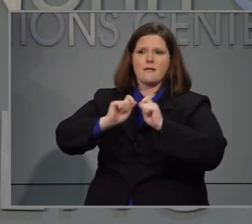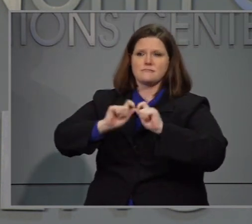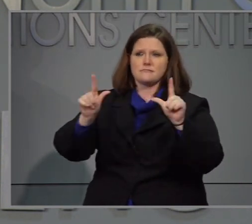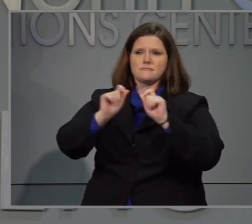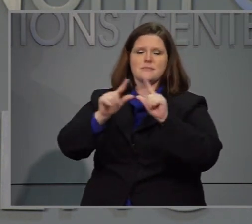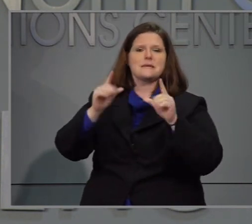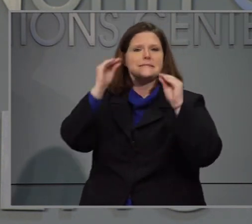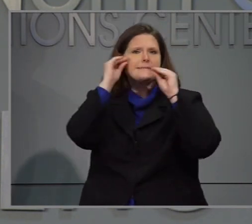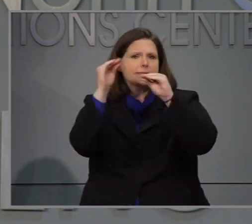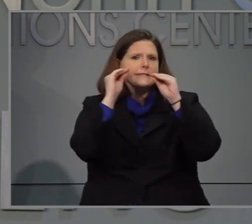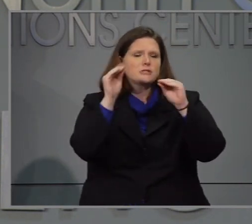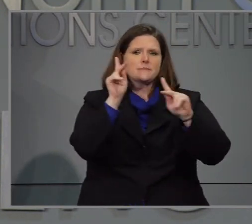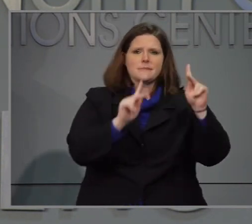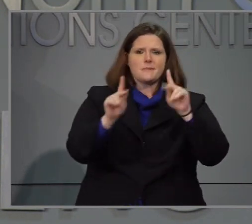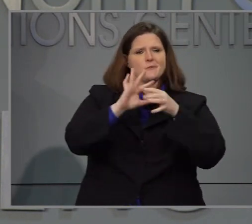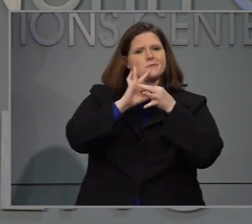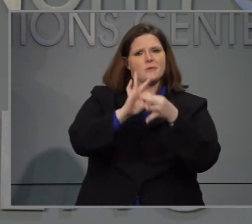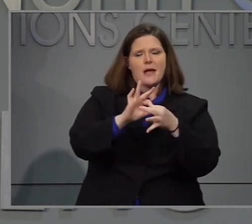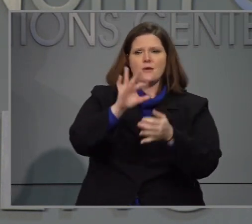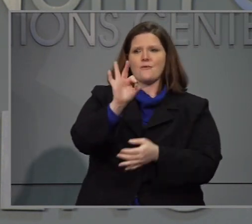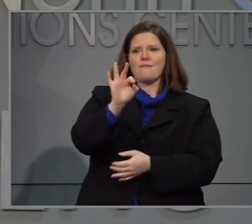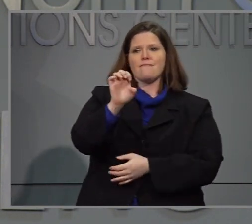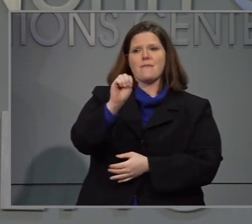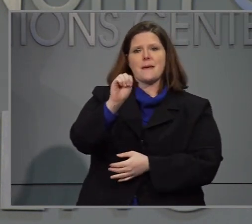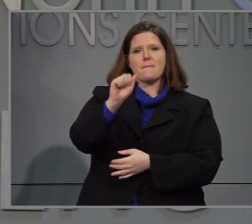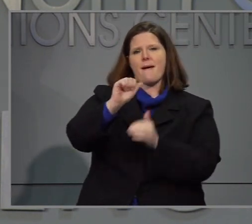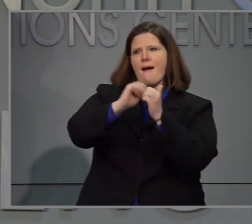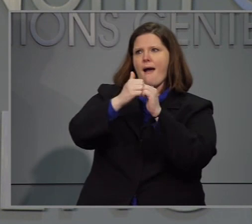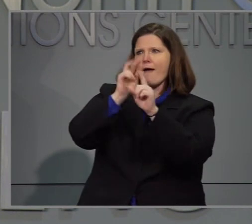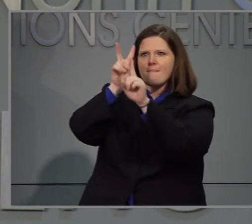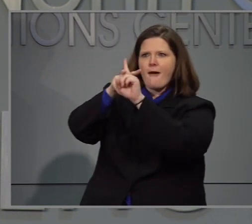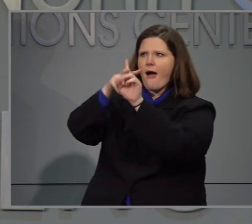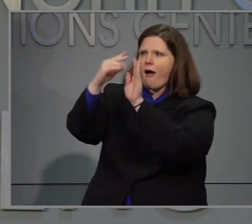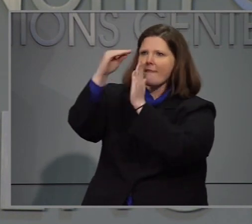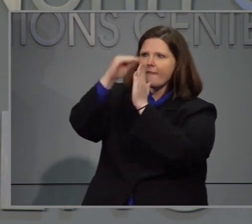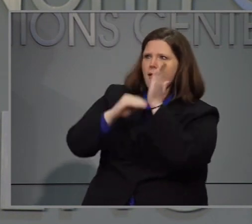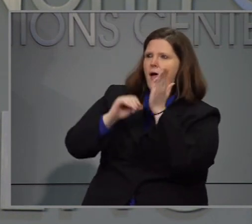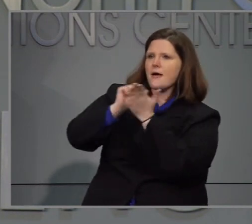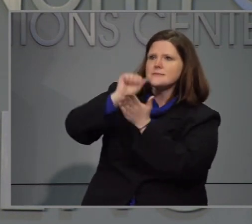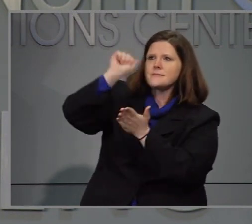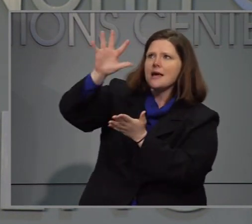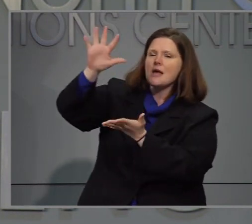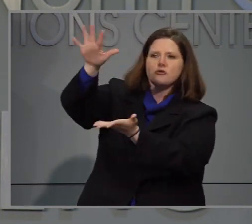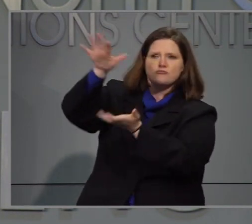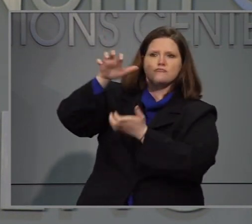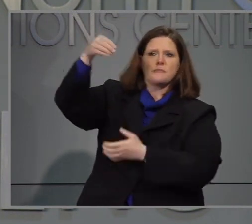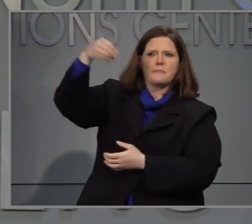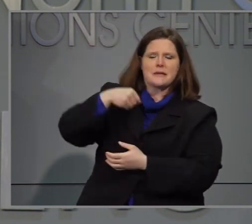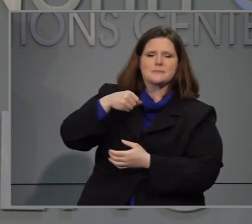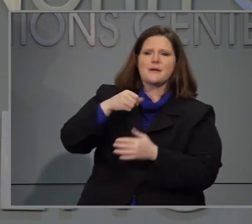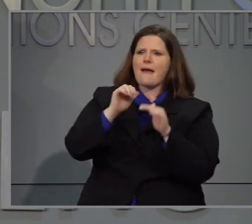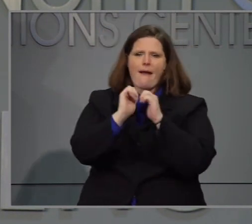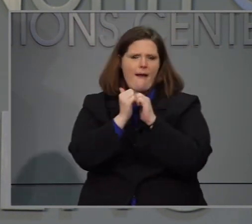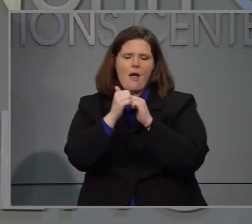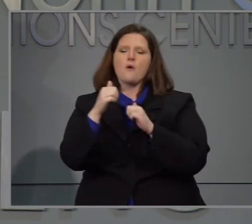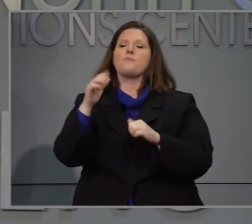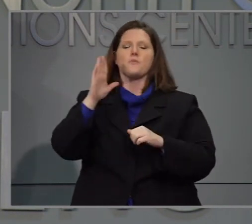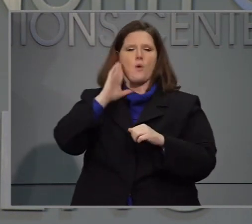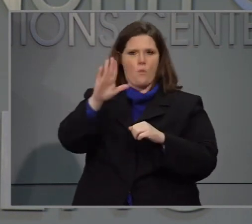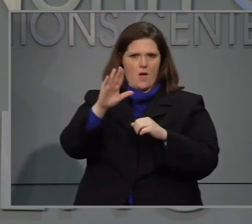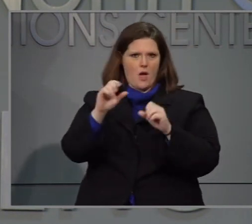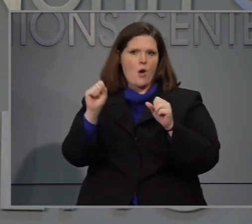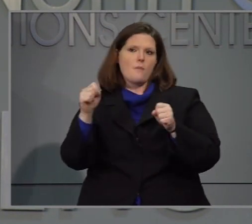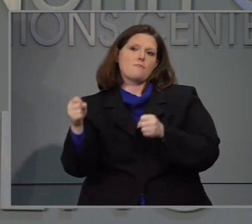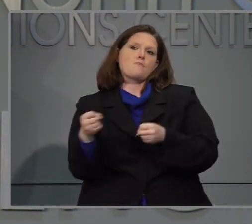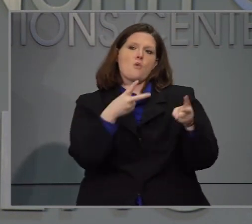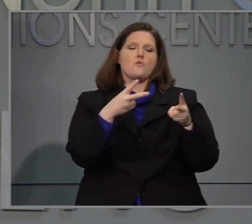están trabajando en información para los gobiernos locales sobre el proceso de reembolso de FEMA y también